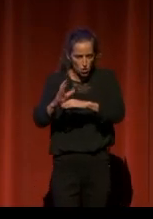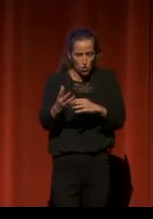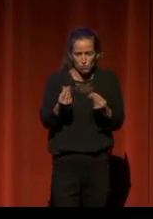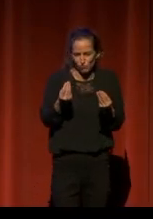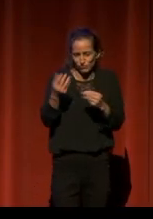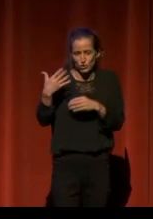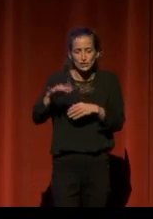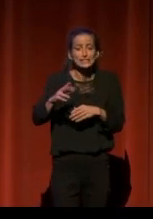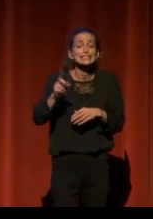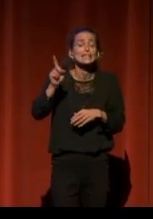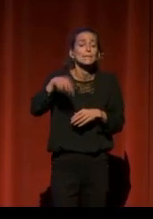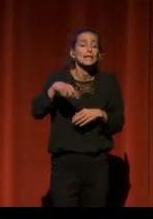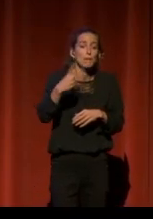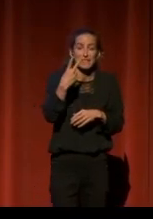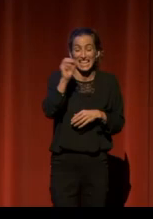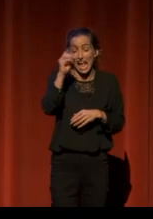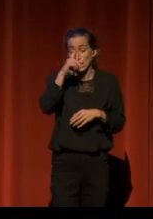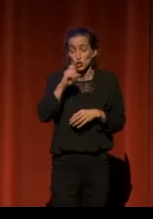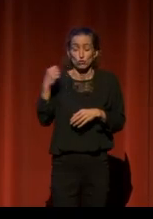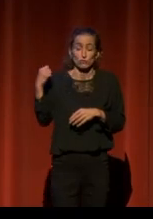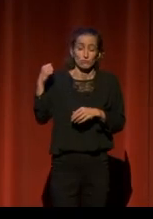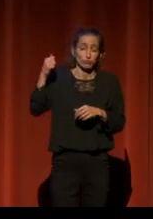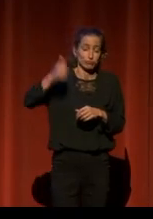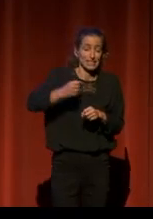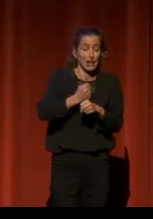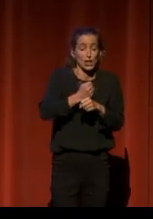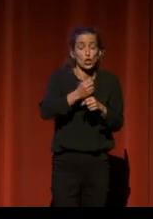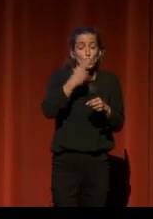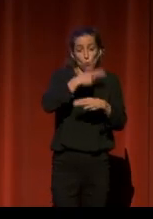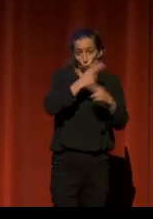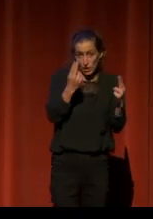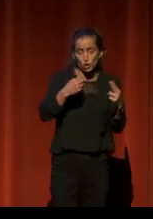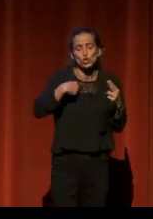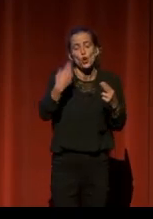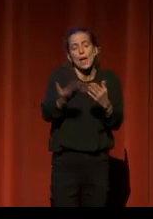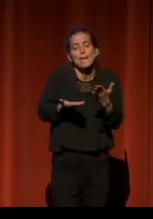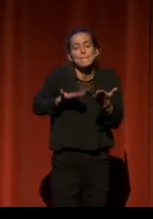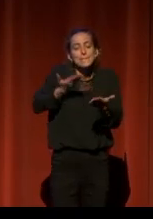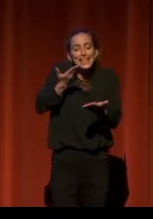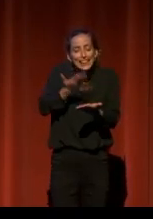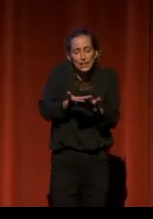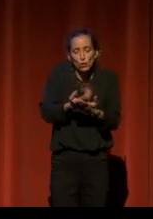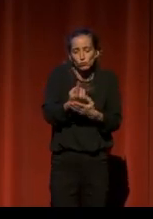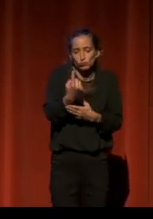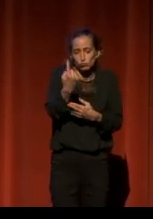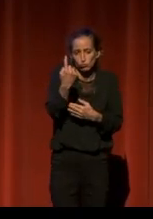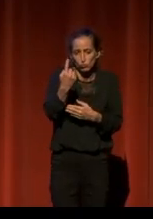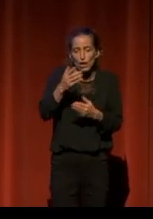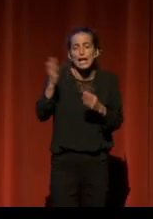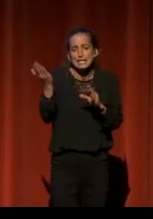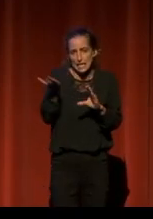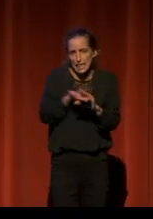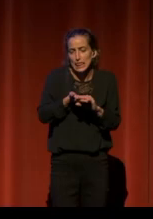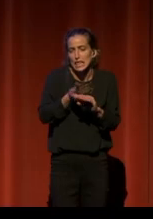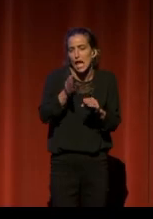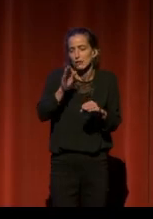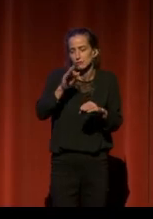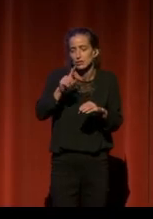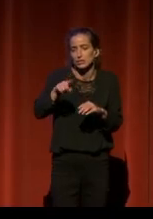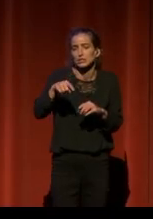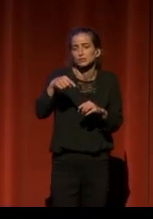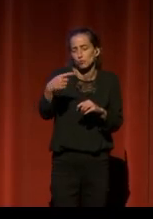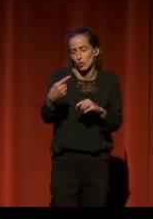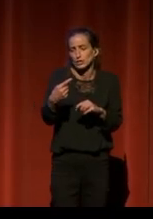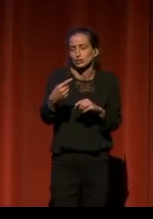años en el sector público me he cogido para una excedencia estoy viviendo unos meses en Nueva York pero vuelvo a finales de